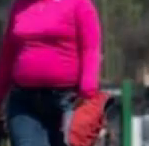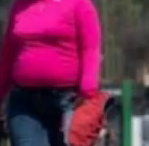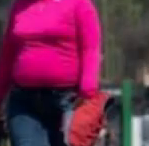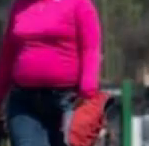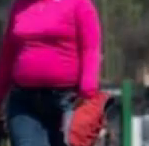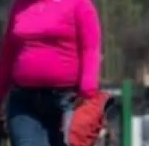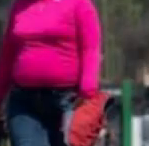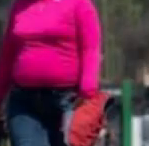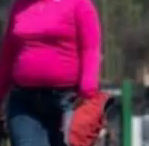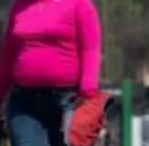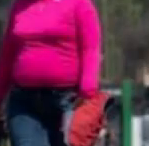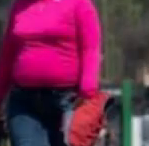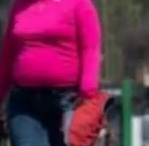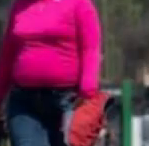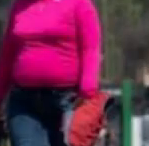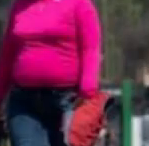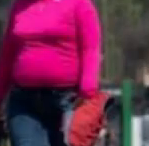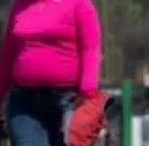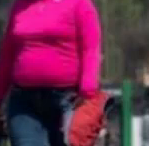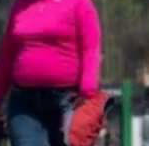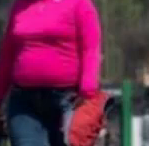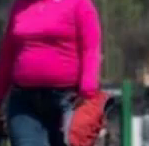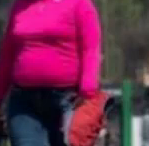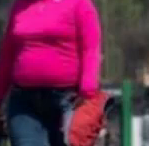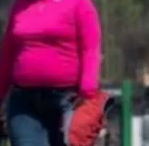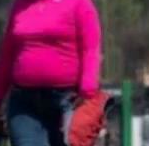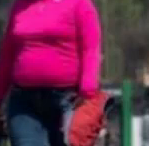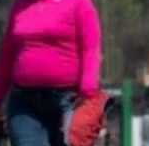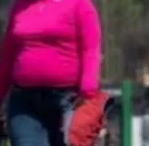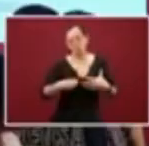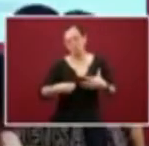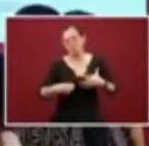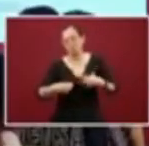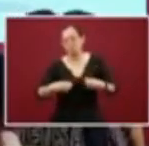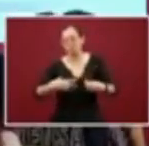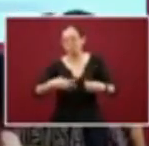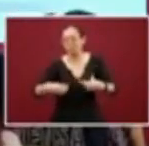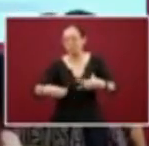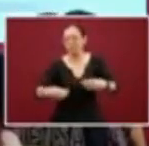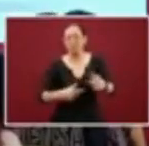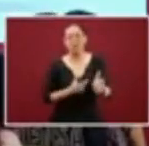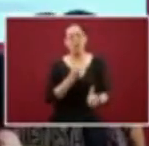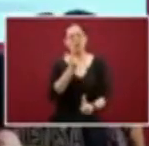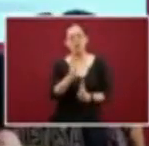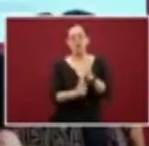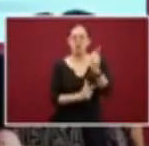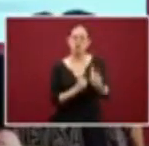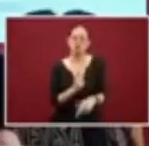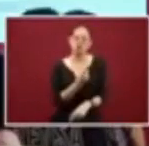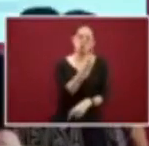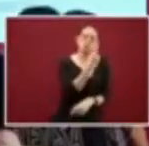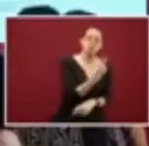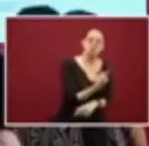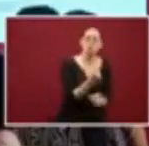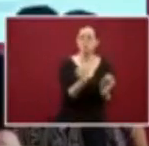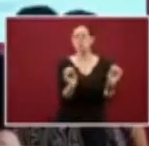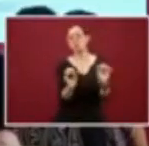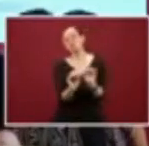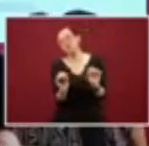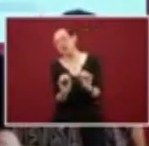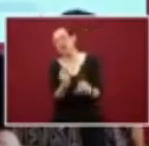reconocerlo. El doctor López-Gatell está llevando las cosas de manera pacífica, de